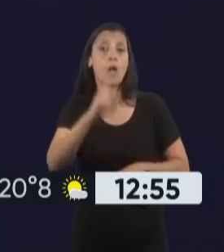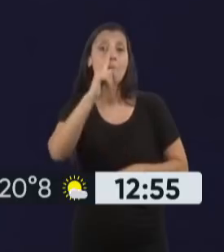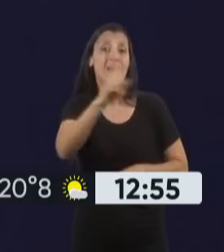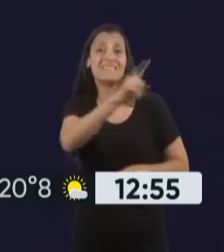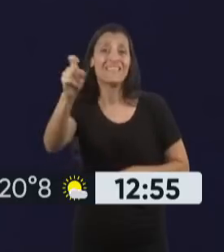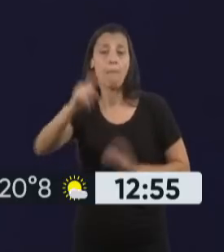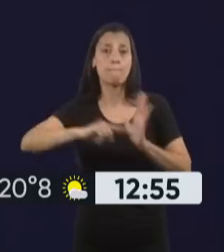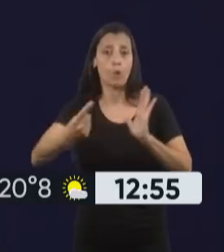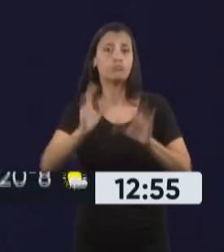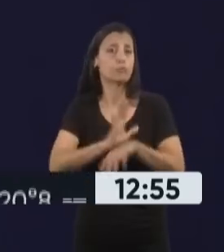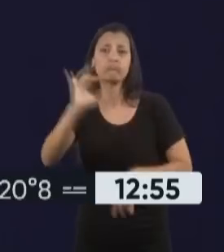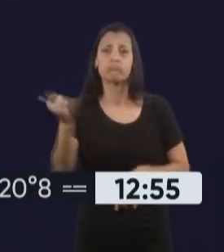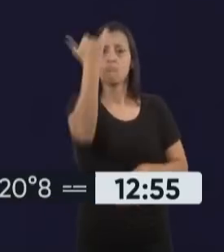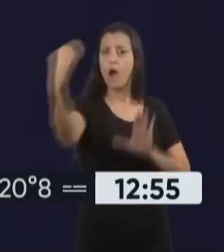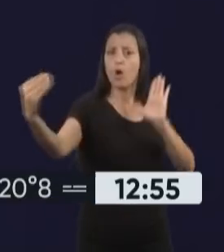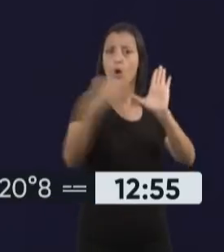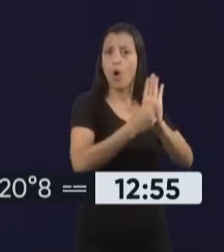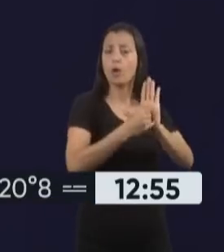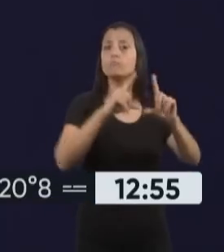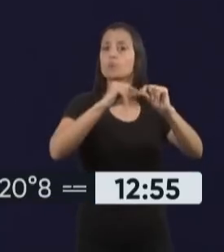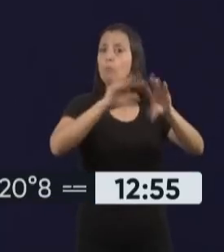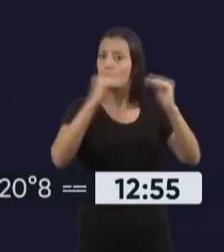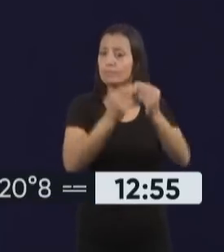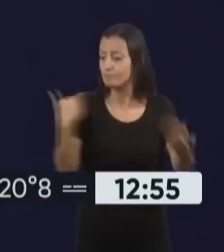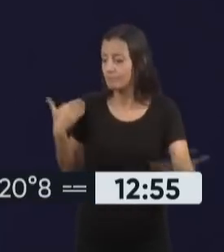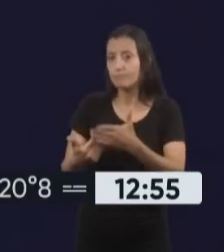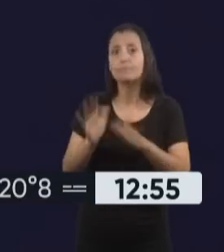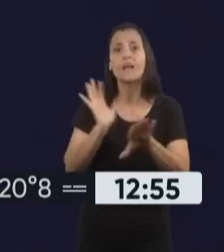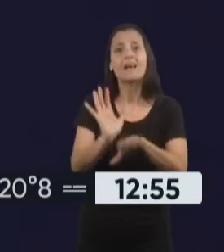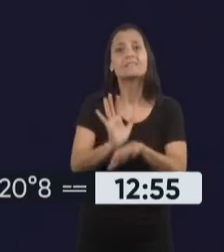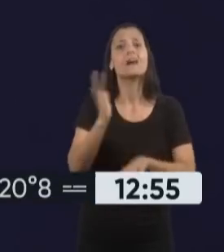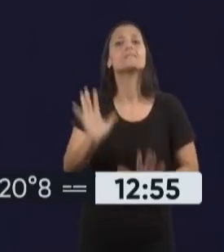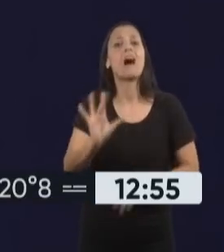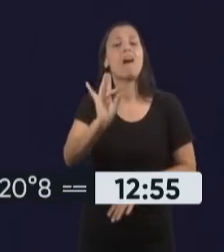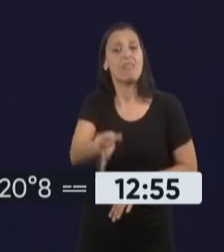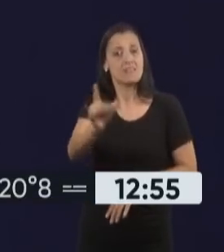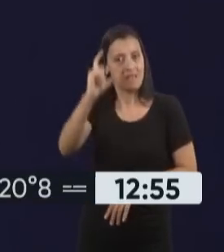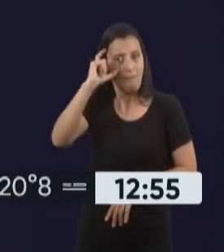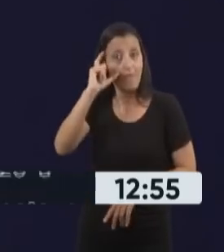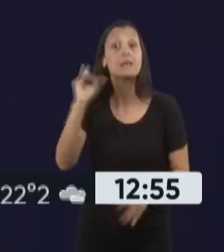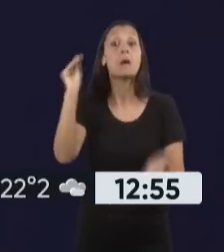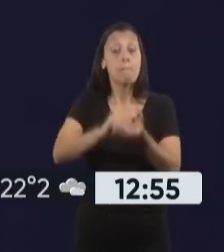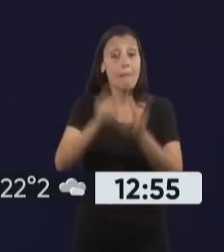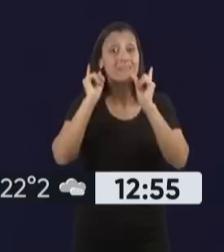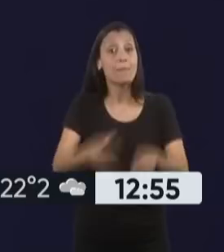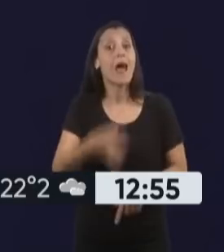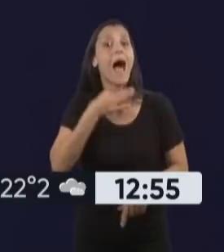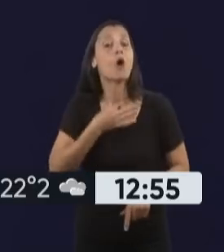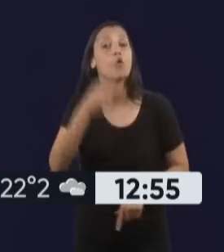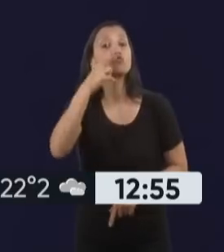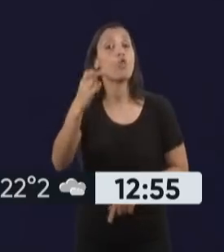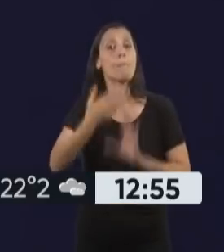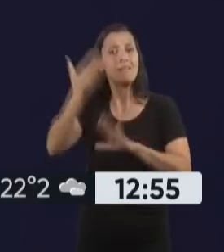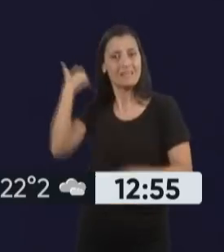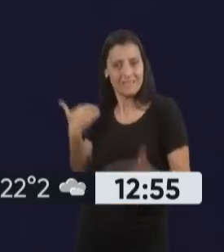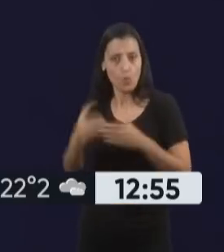1.100 puntos. Es el mejor registro desde el 10 de diciembre, pero además es la mejor cifra desde agosto de 2019,